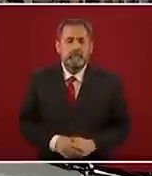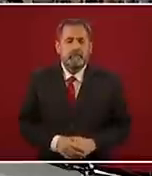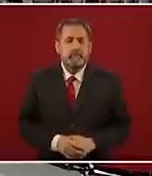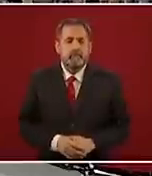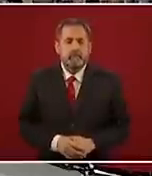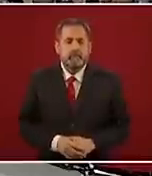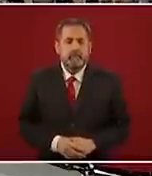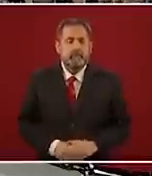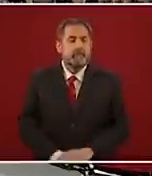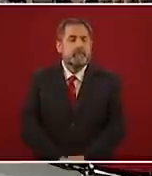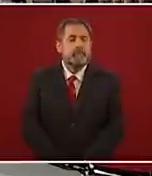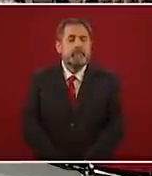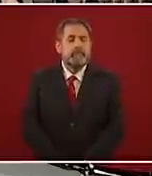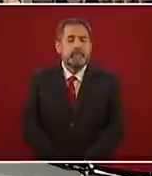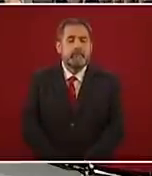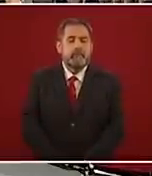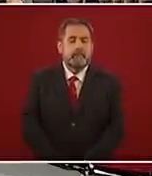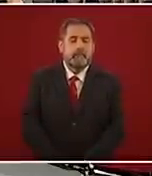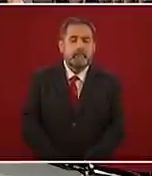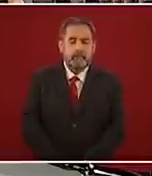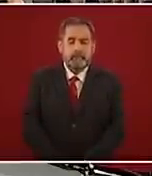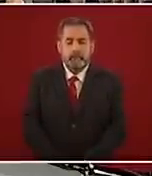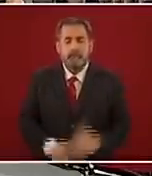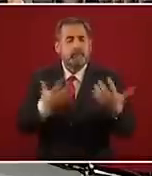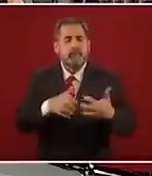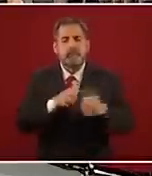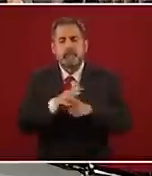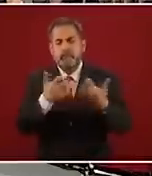gracias. A ver, la empresa, doctor.